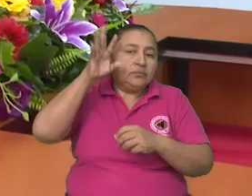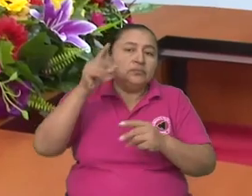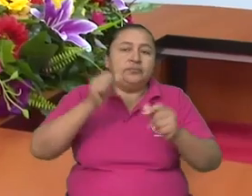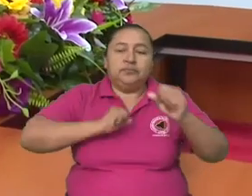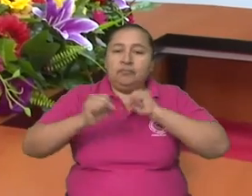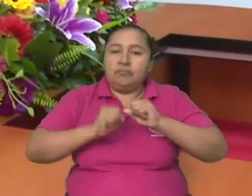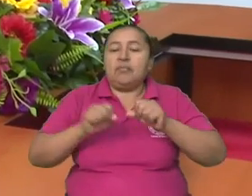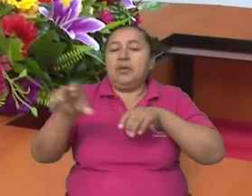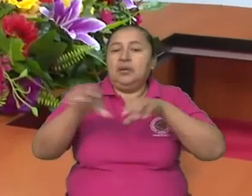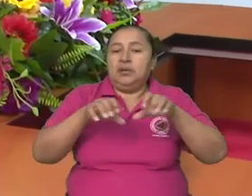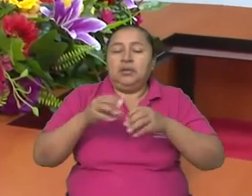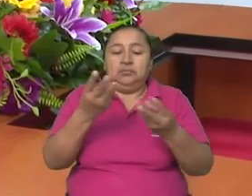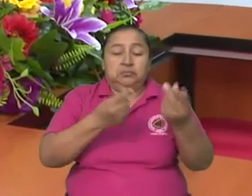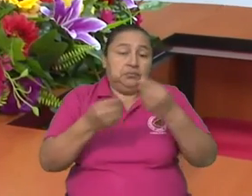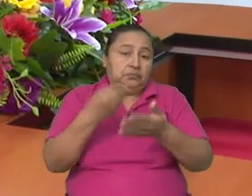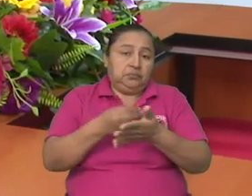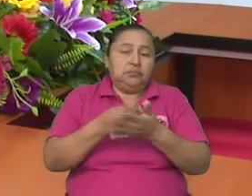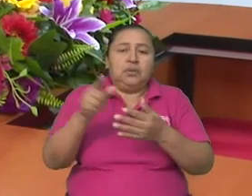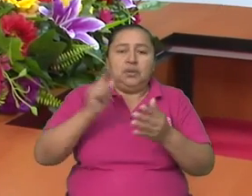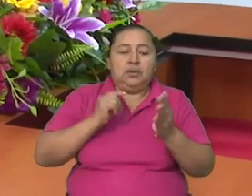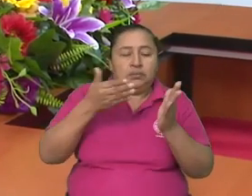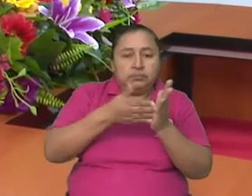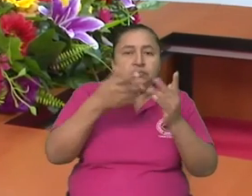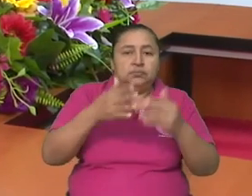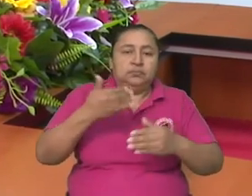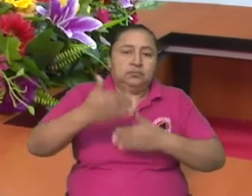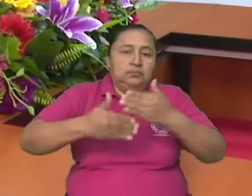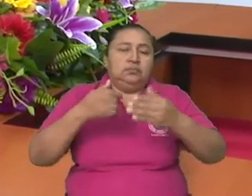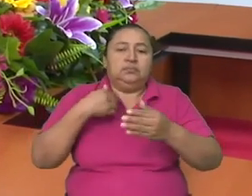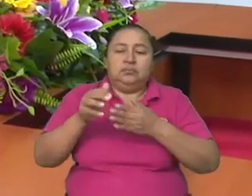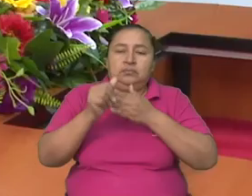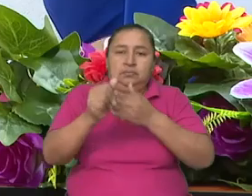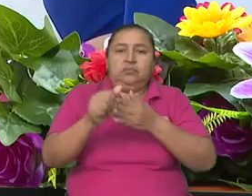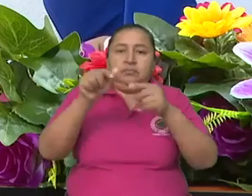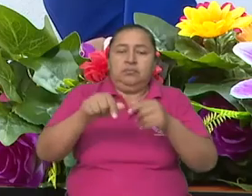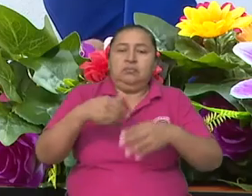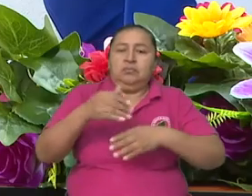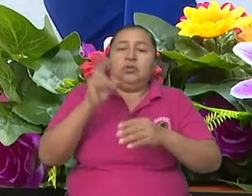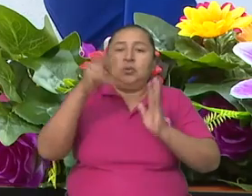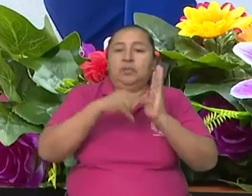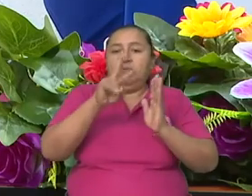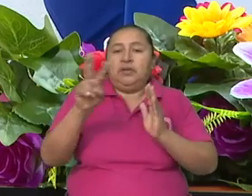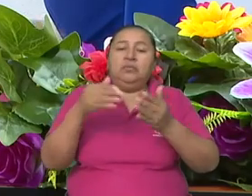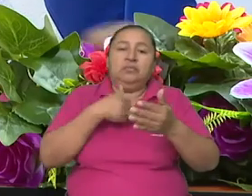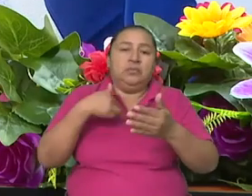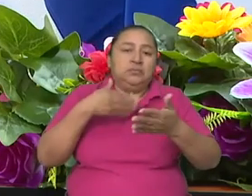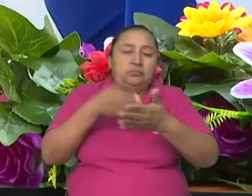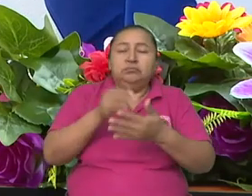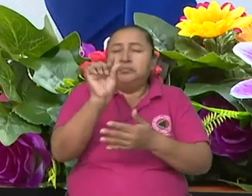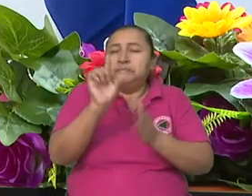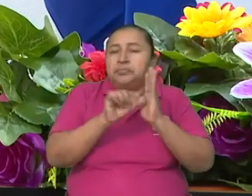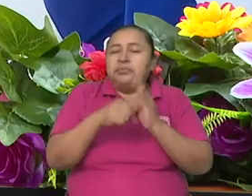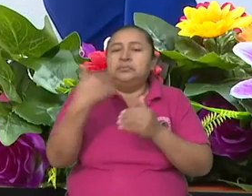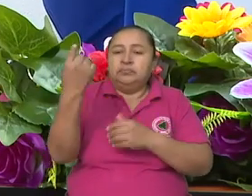en actividad comercial, pues ahí está marcando ya la pauta, dirigiéndonos en torno a lo que va a ser este 2022. Hacemos una muy breve